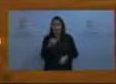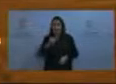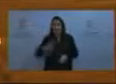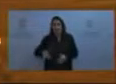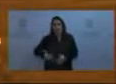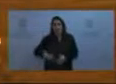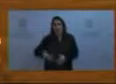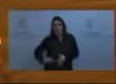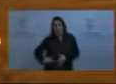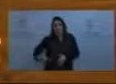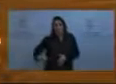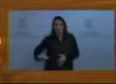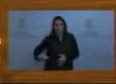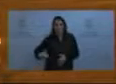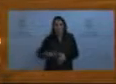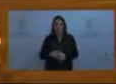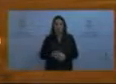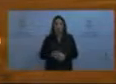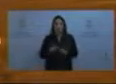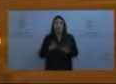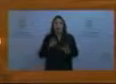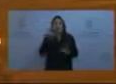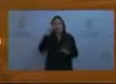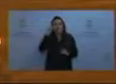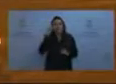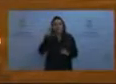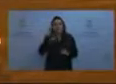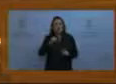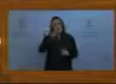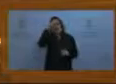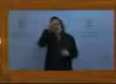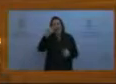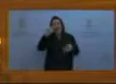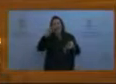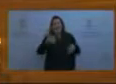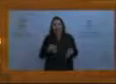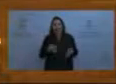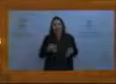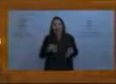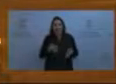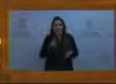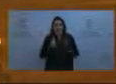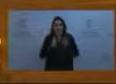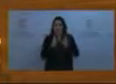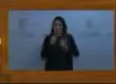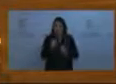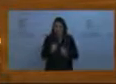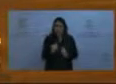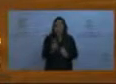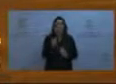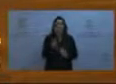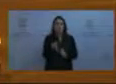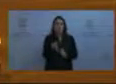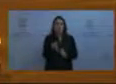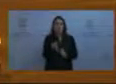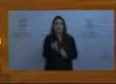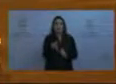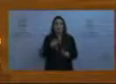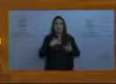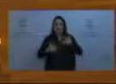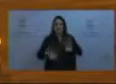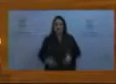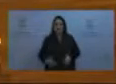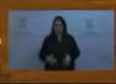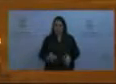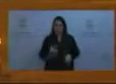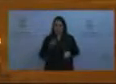intestino. ¿Y por qué sabemos que esta es una enfermedad real y que tiene tratamiento y que estos síntomas son debidos